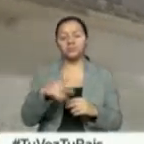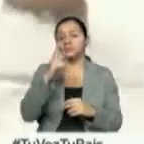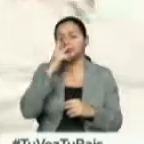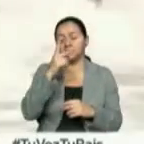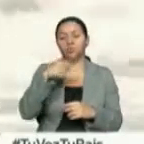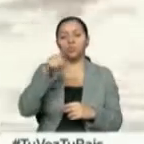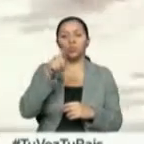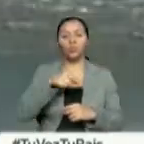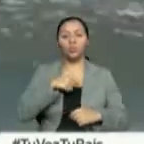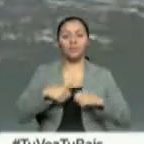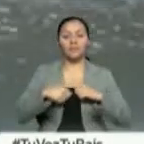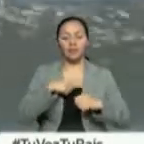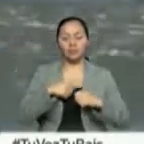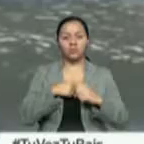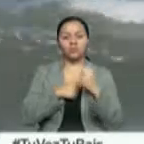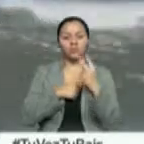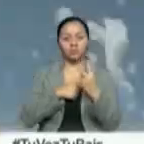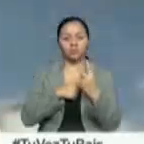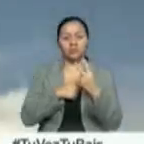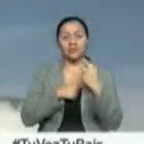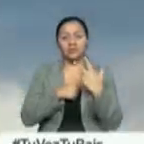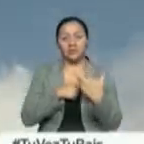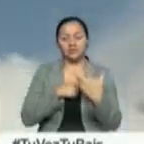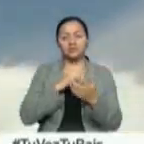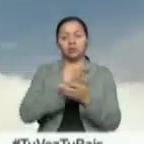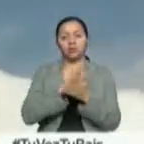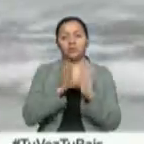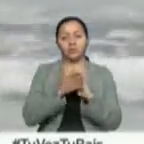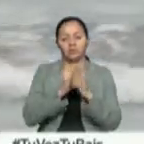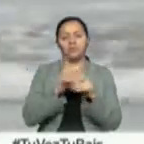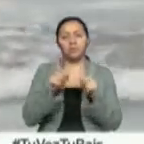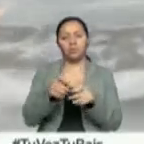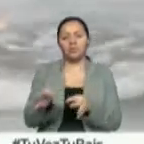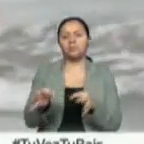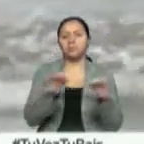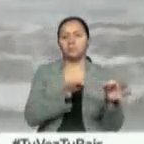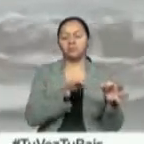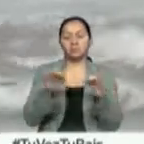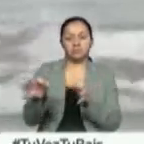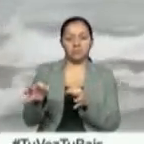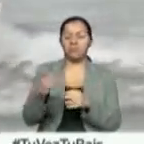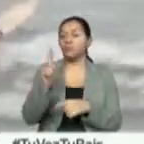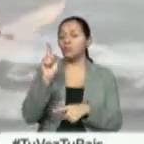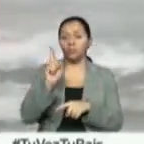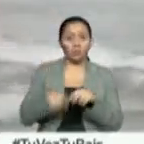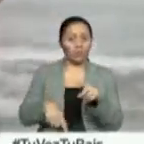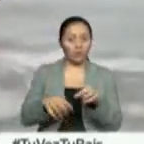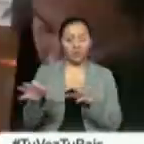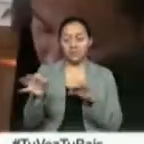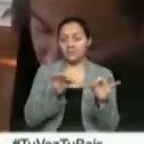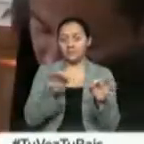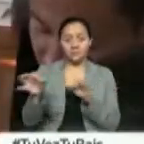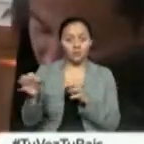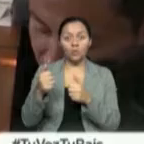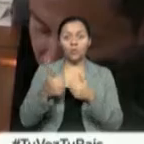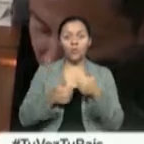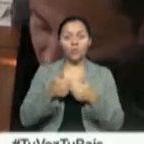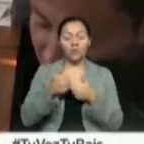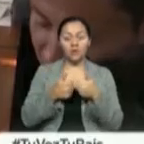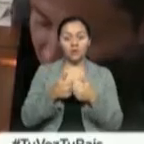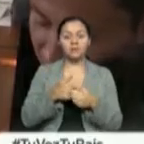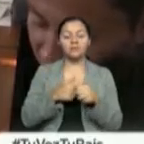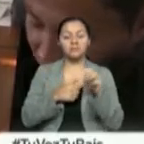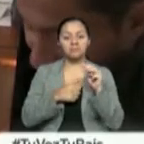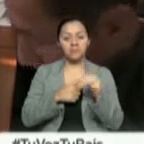primero de mayo 2 y 3 de noviembre se podrán trasladar los únicos días que no serán susceptibles de traslado cuando caigan